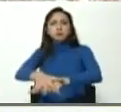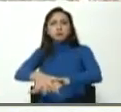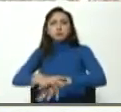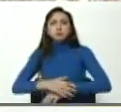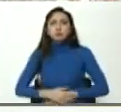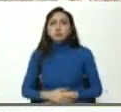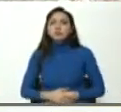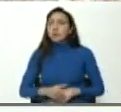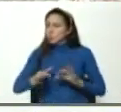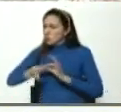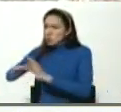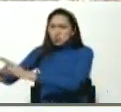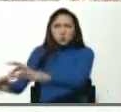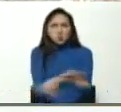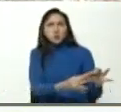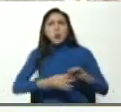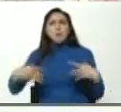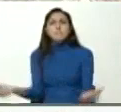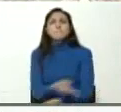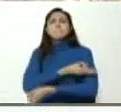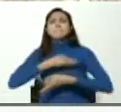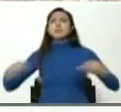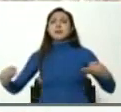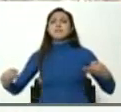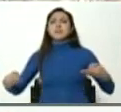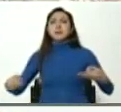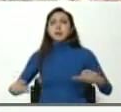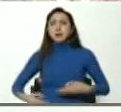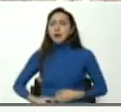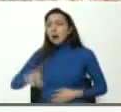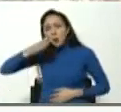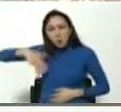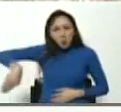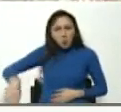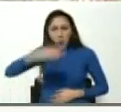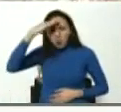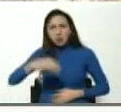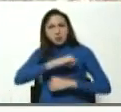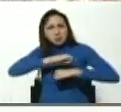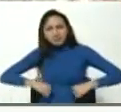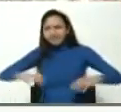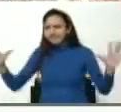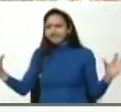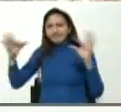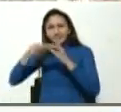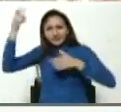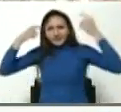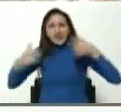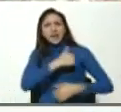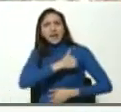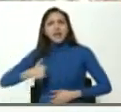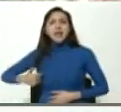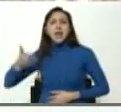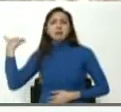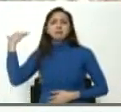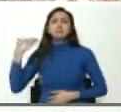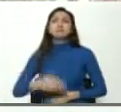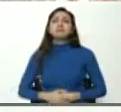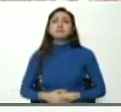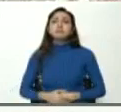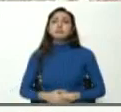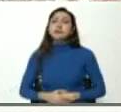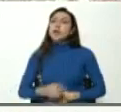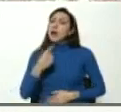claudio perfecta la unión cívico-militar que tanto dijeron nuestro comandante chávez cuando hacía